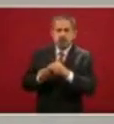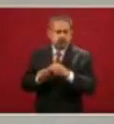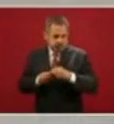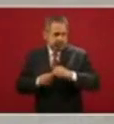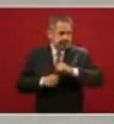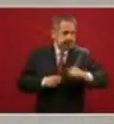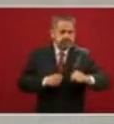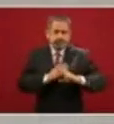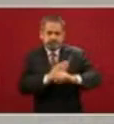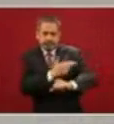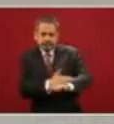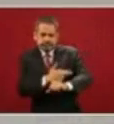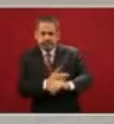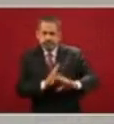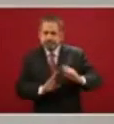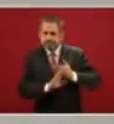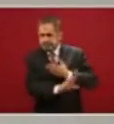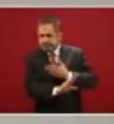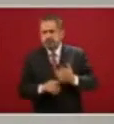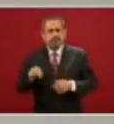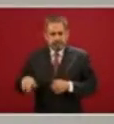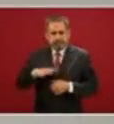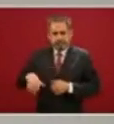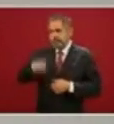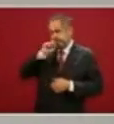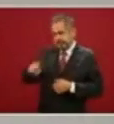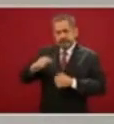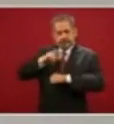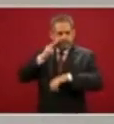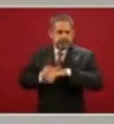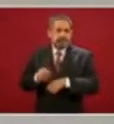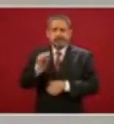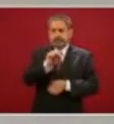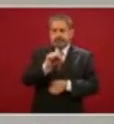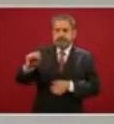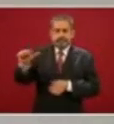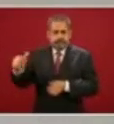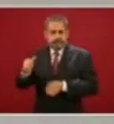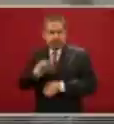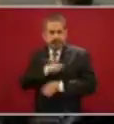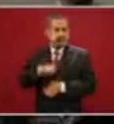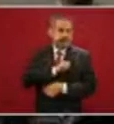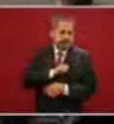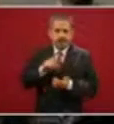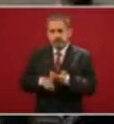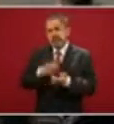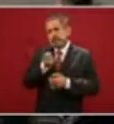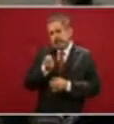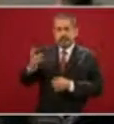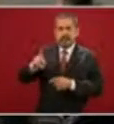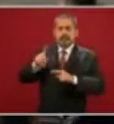Pública Federal, por supuesto pasando por la Secretaría de Salud, quien coordina, y los distintos organismos